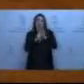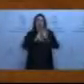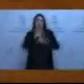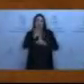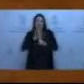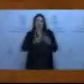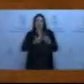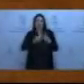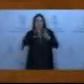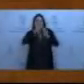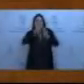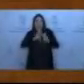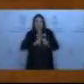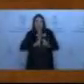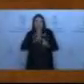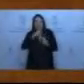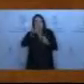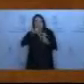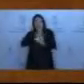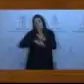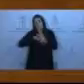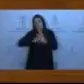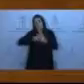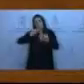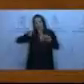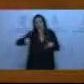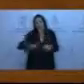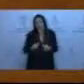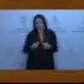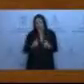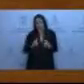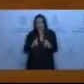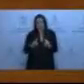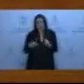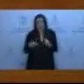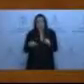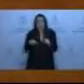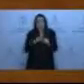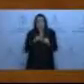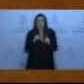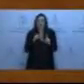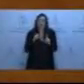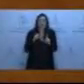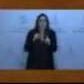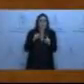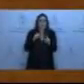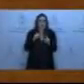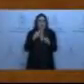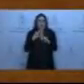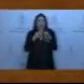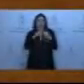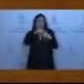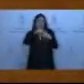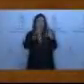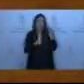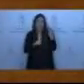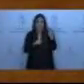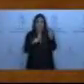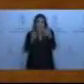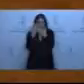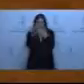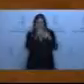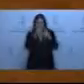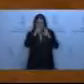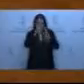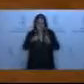de las instrucciones de contratación de esos organismos. Digamos que hace una separata de esos 3 aspectos. Yo la